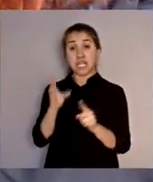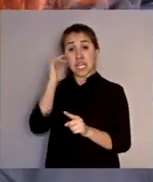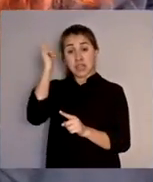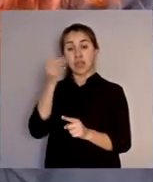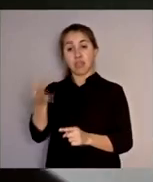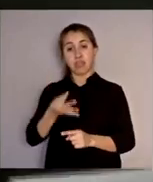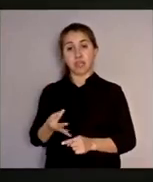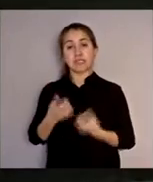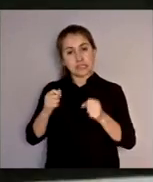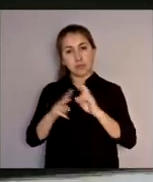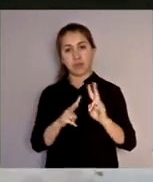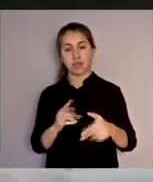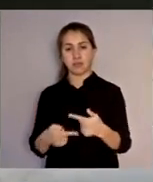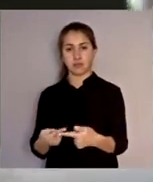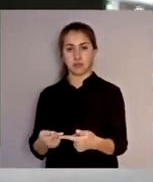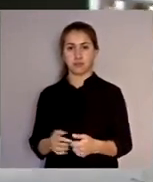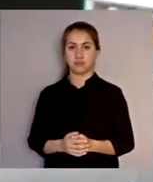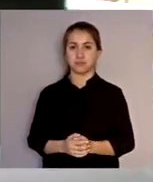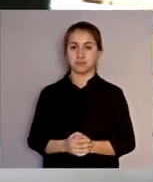y tratemos de hacerlo.